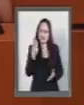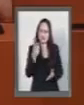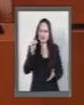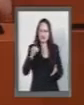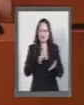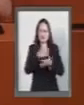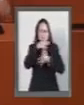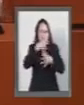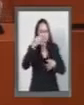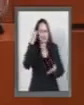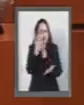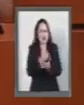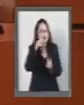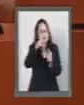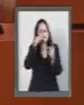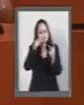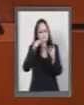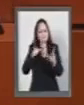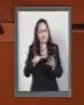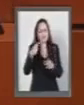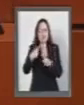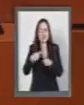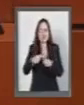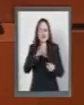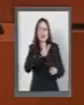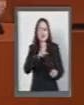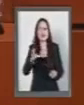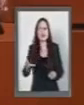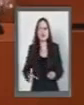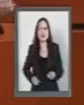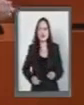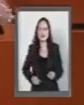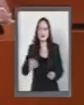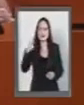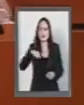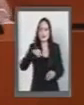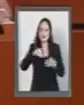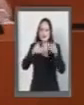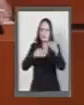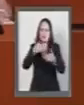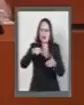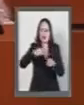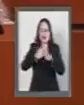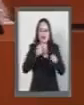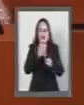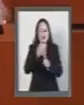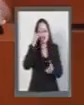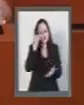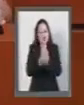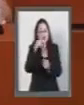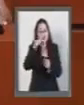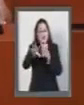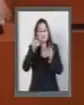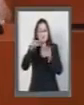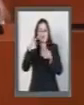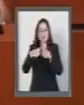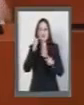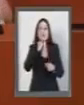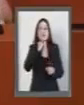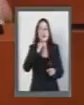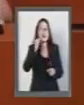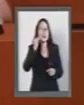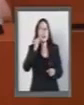a excepción de quienes fueron candidatos, y en este año solamente el senador